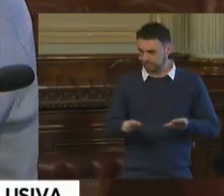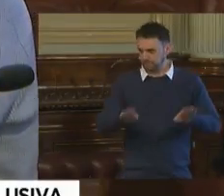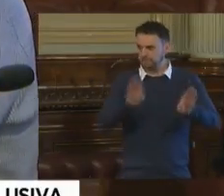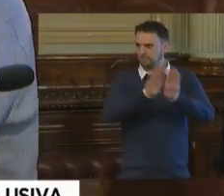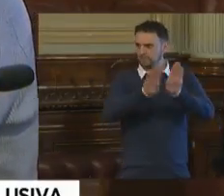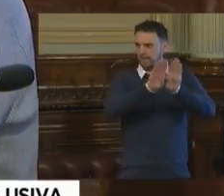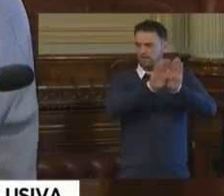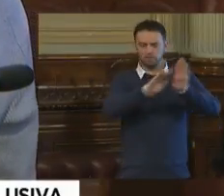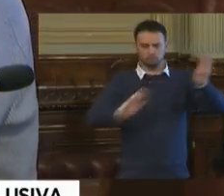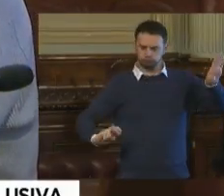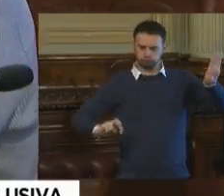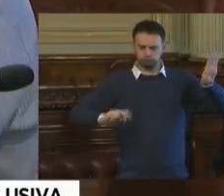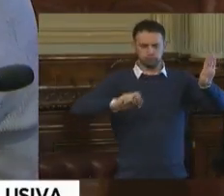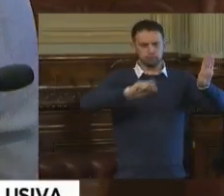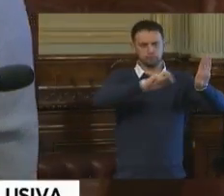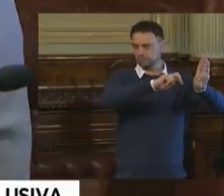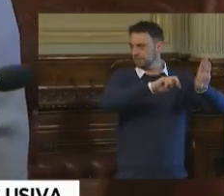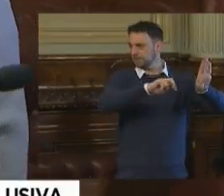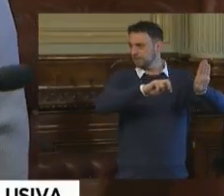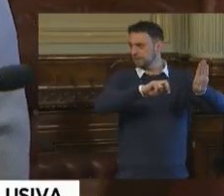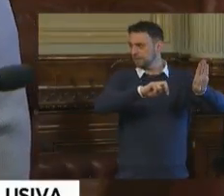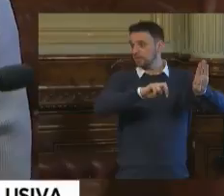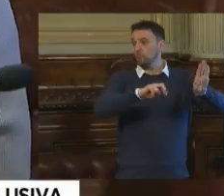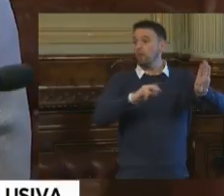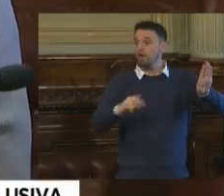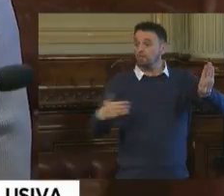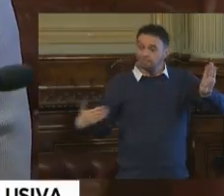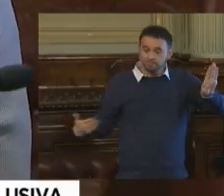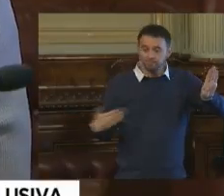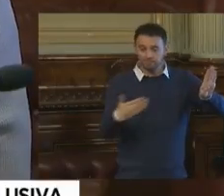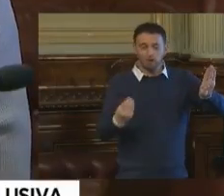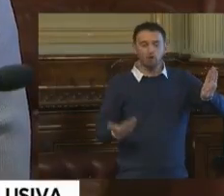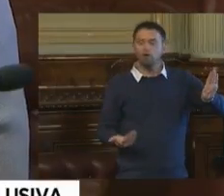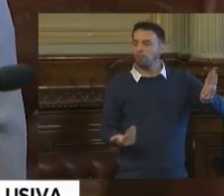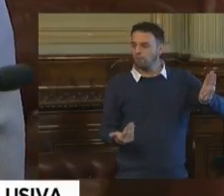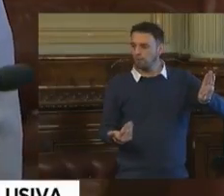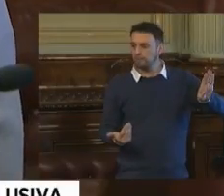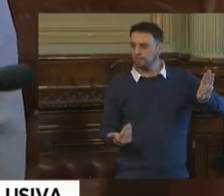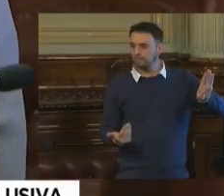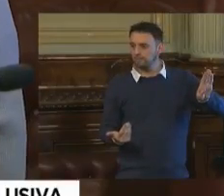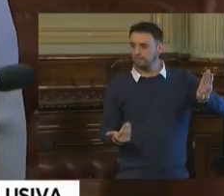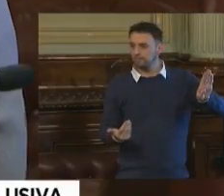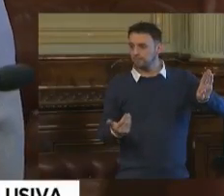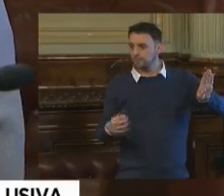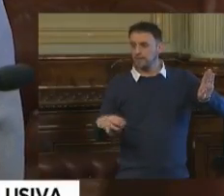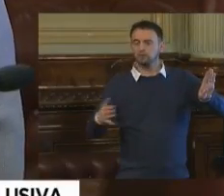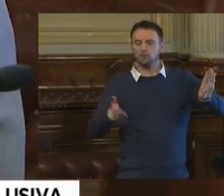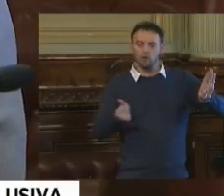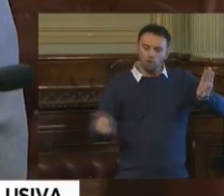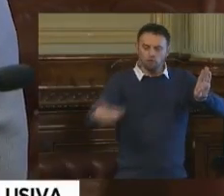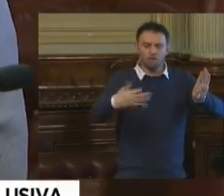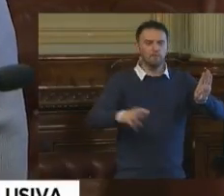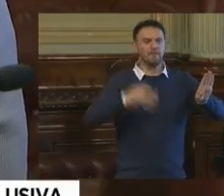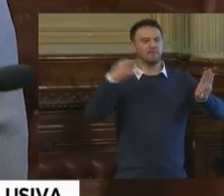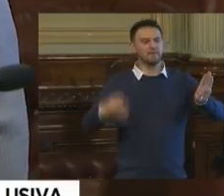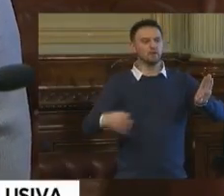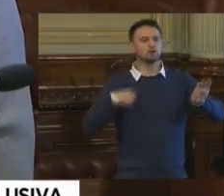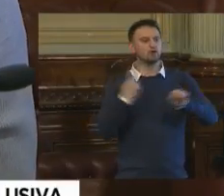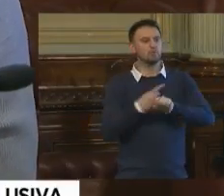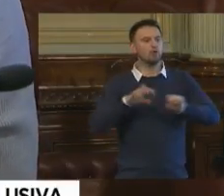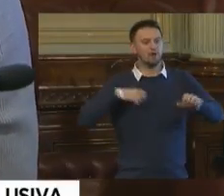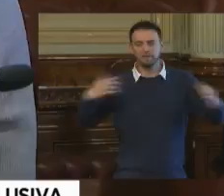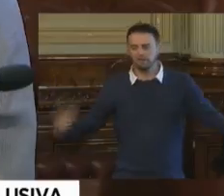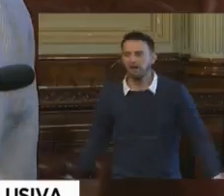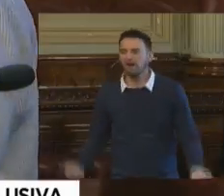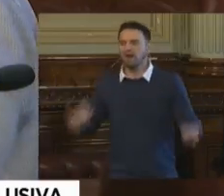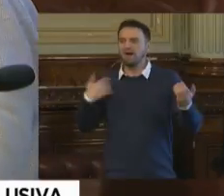avalada la adecuación me van a tener que proponer una entrada alternativa esta alternativa tiene que ser digna este es un